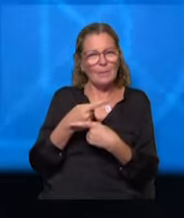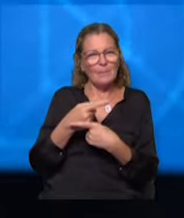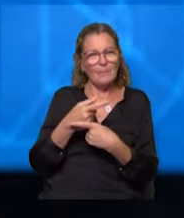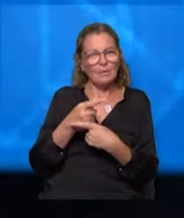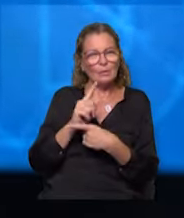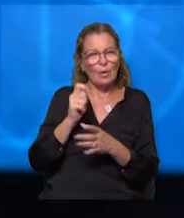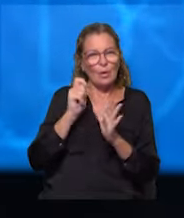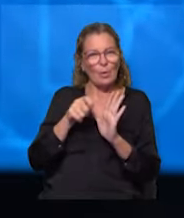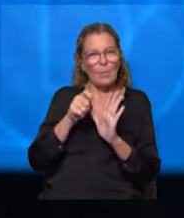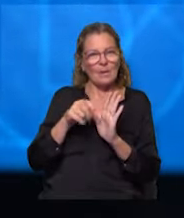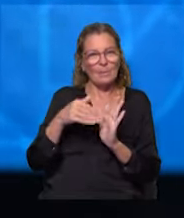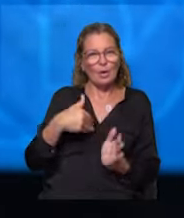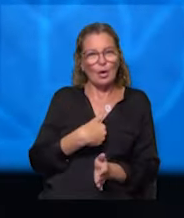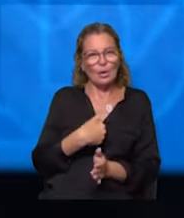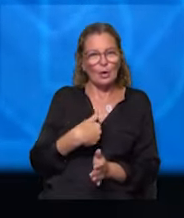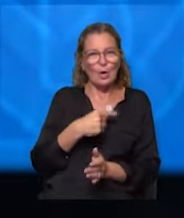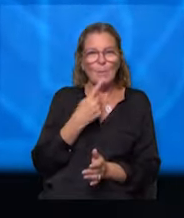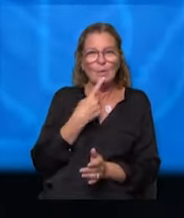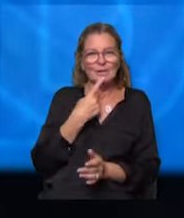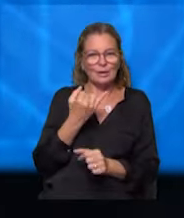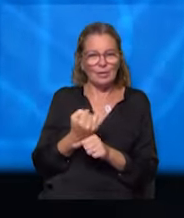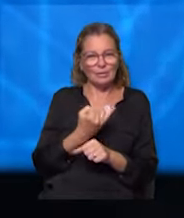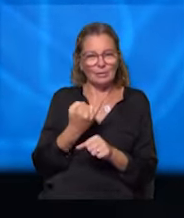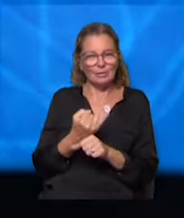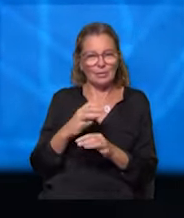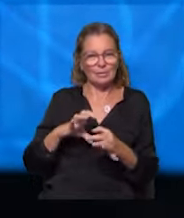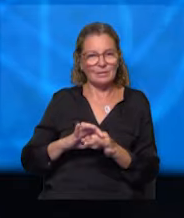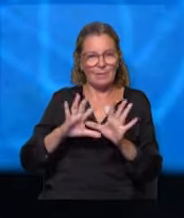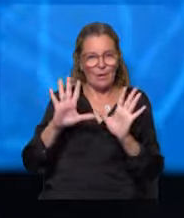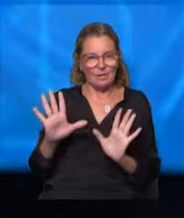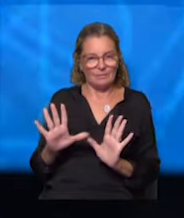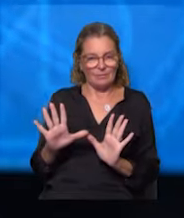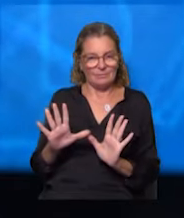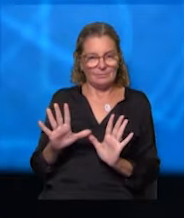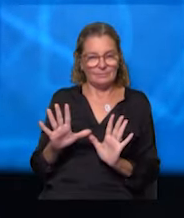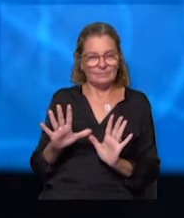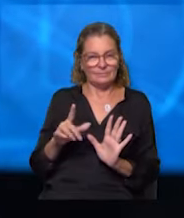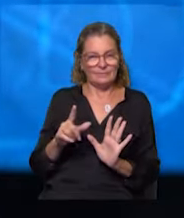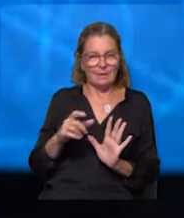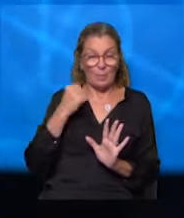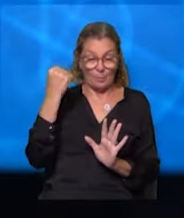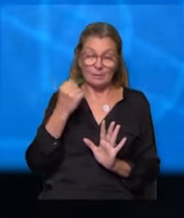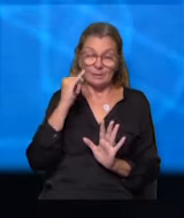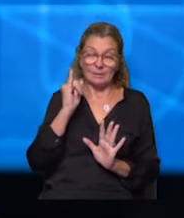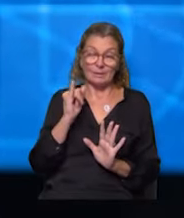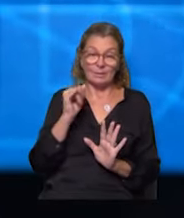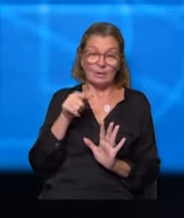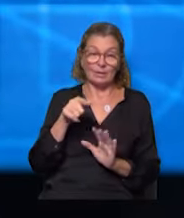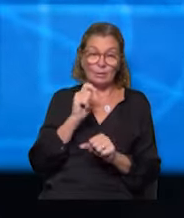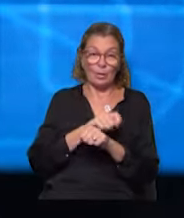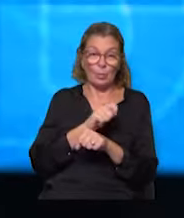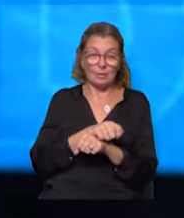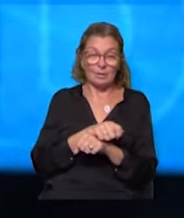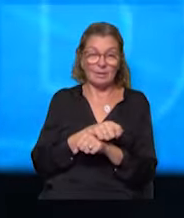cumpliéramos nuestro rol político institucional democrático era muy grave bueno eso la